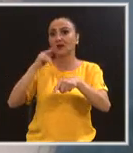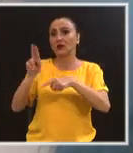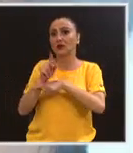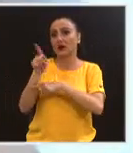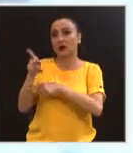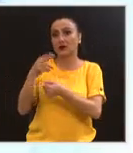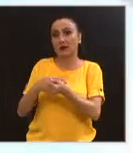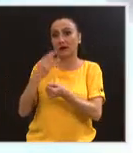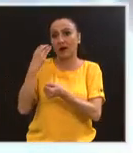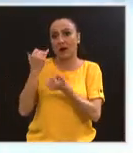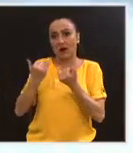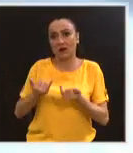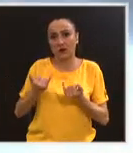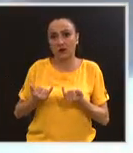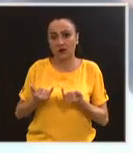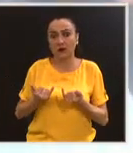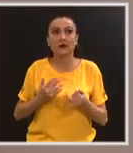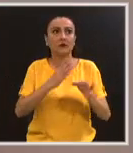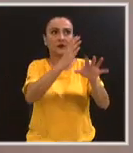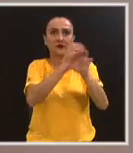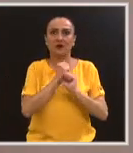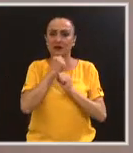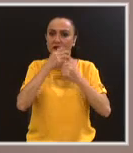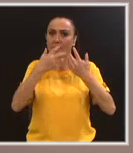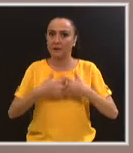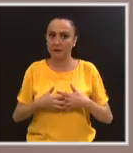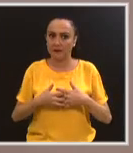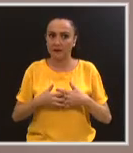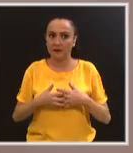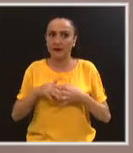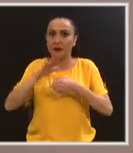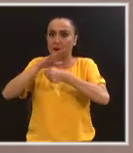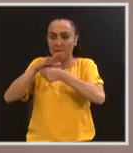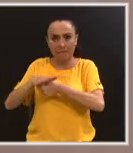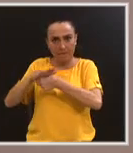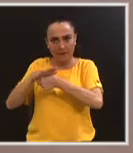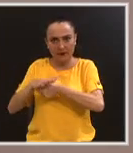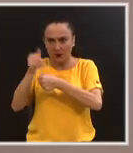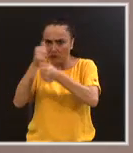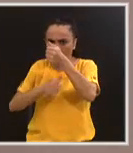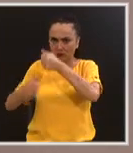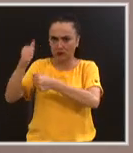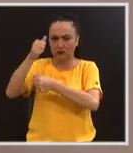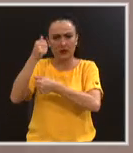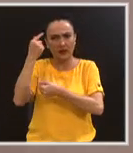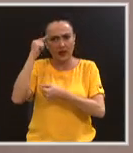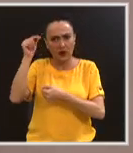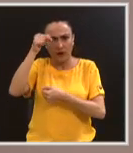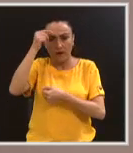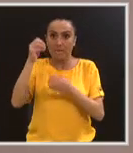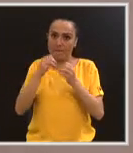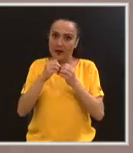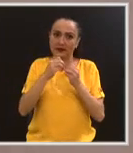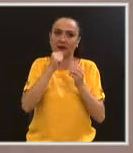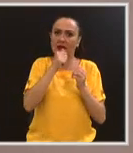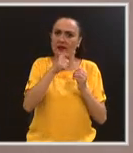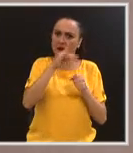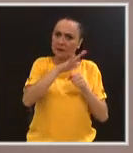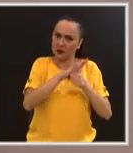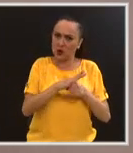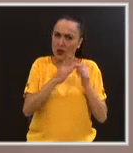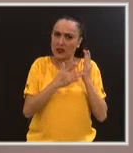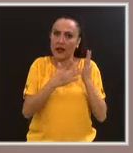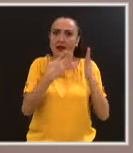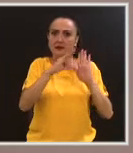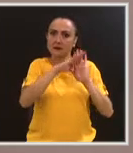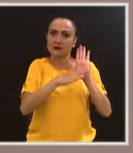hospital está recibiendo esta empresa presiones por parte del ejecutivo Más allá de las presiones técnicas que ya habían